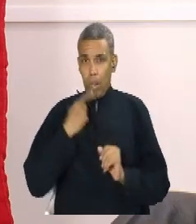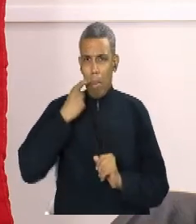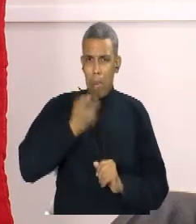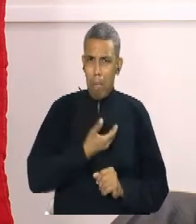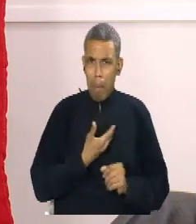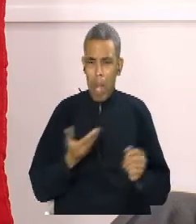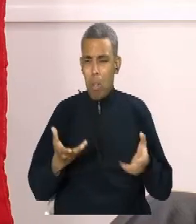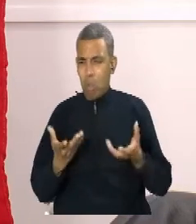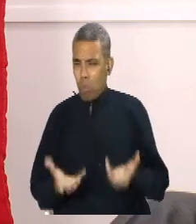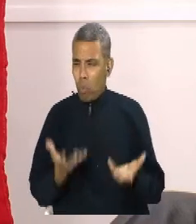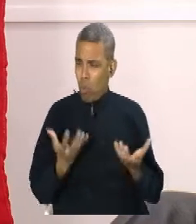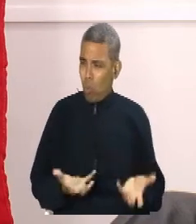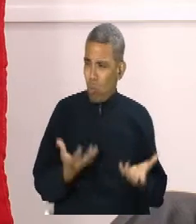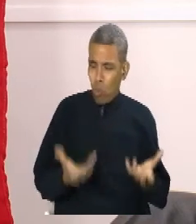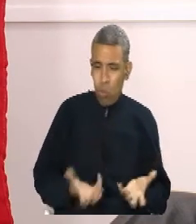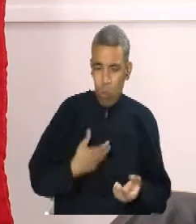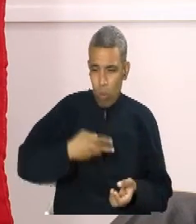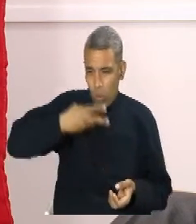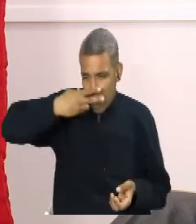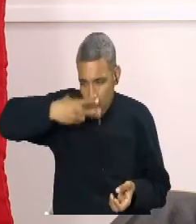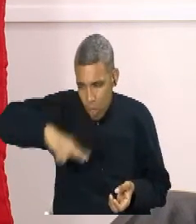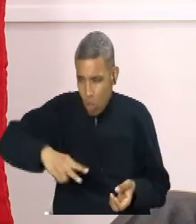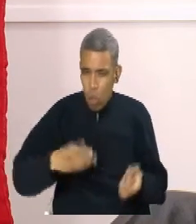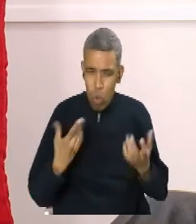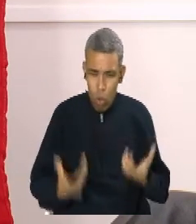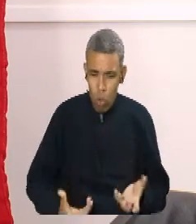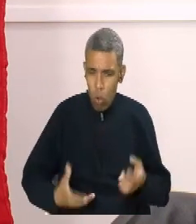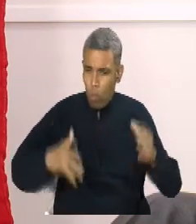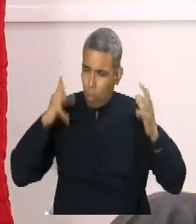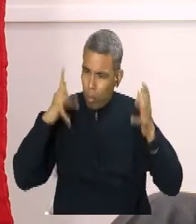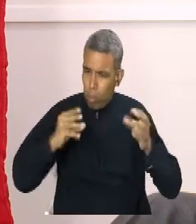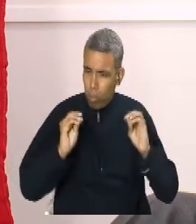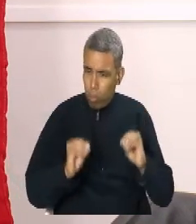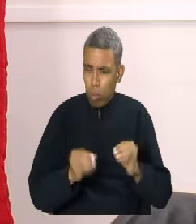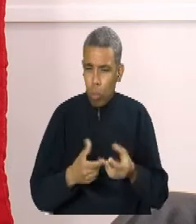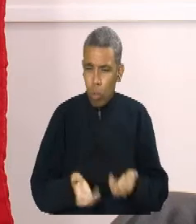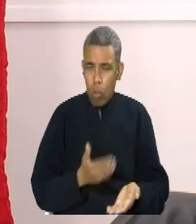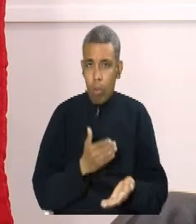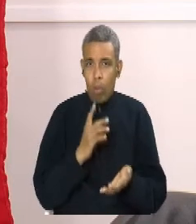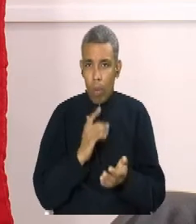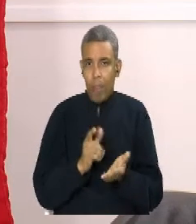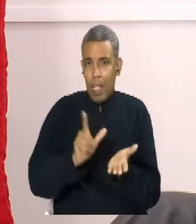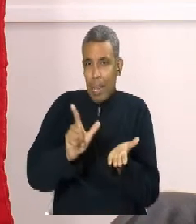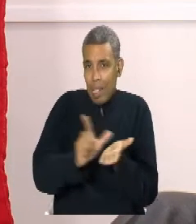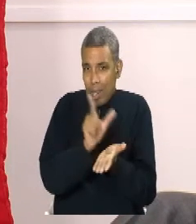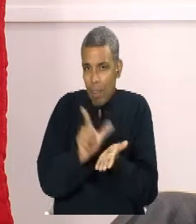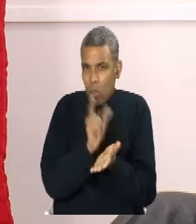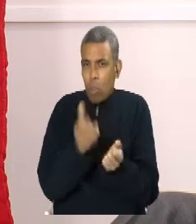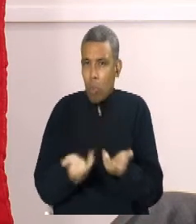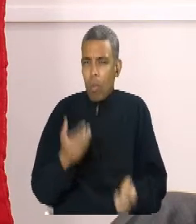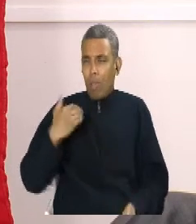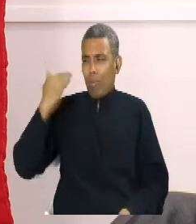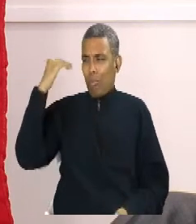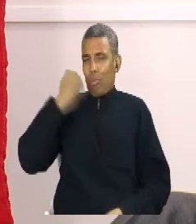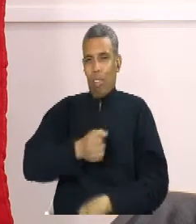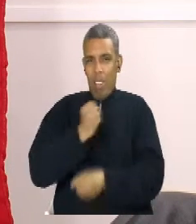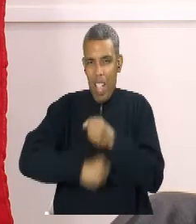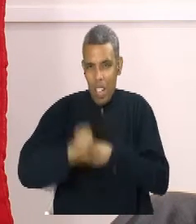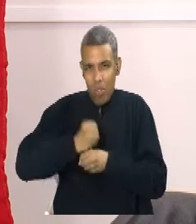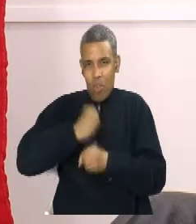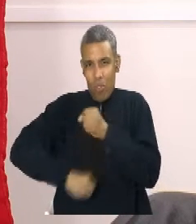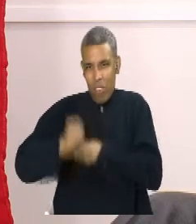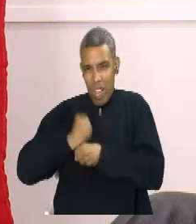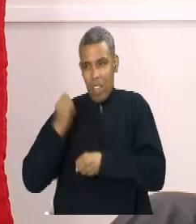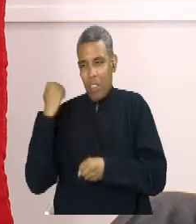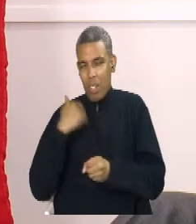el libro donde podamos aprender hay un libro muy que lo compré yo hace muchos años se llama el niño difícil en esa época era editorial